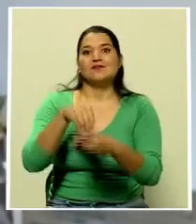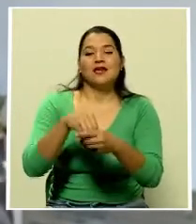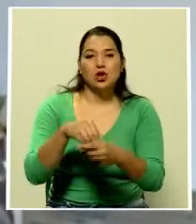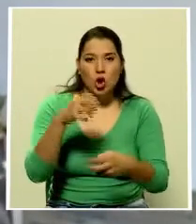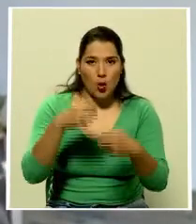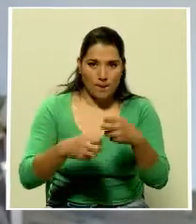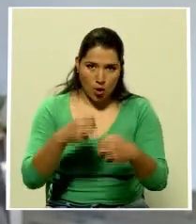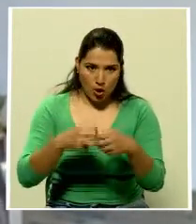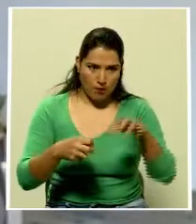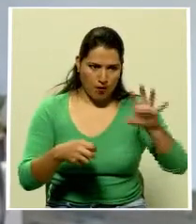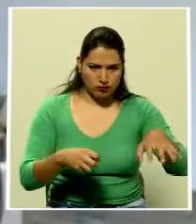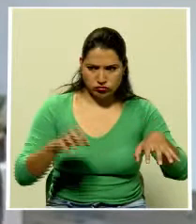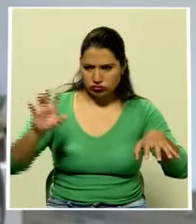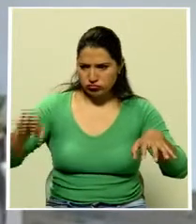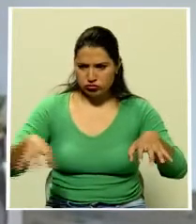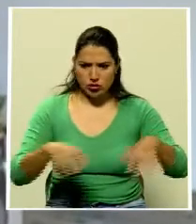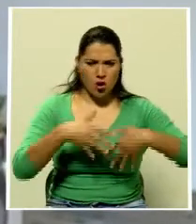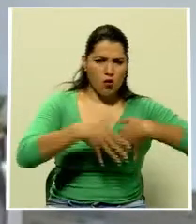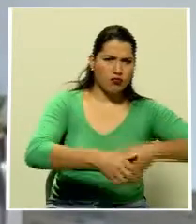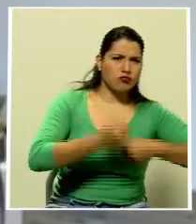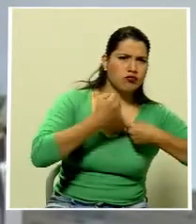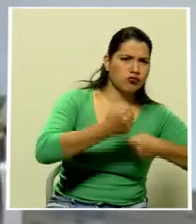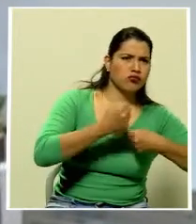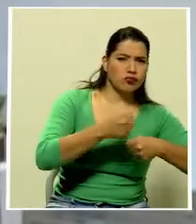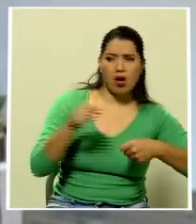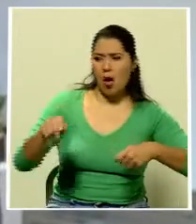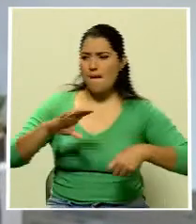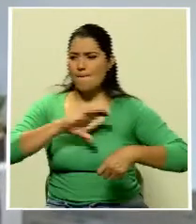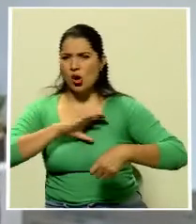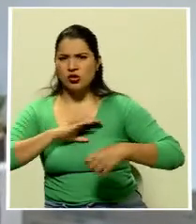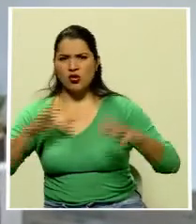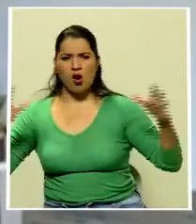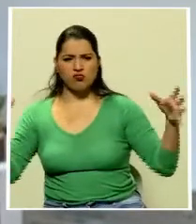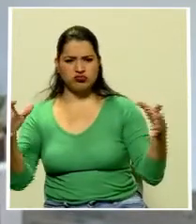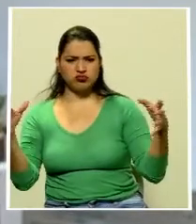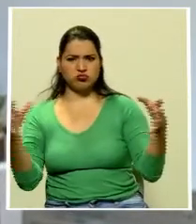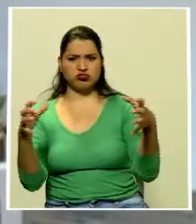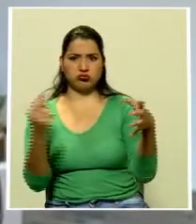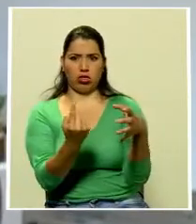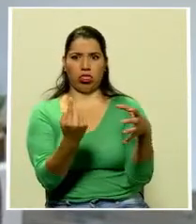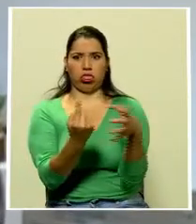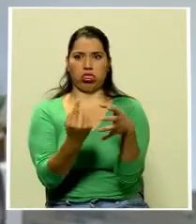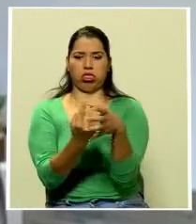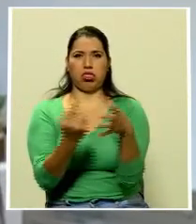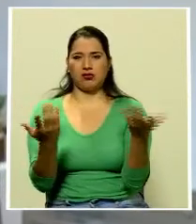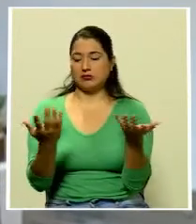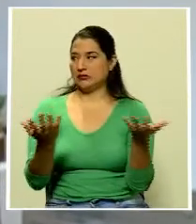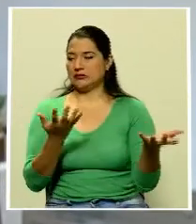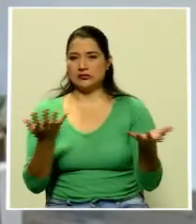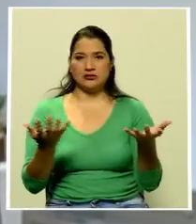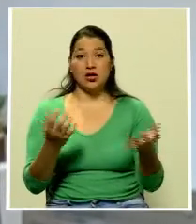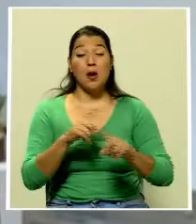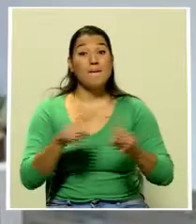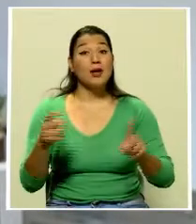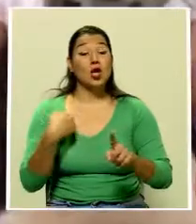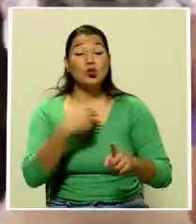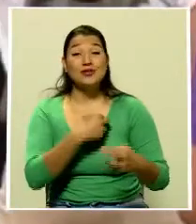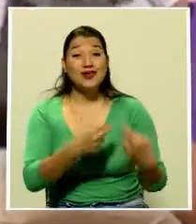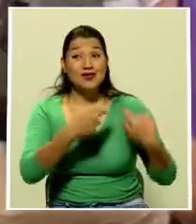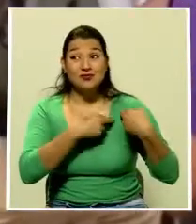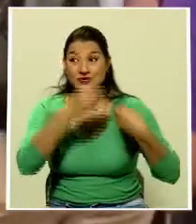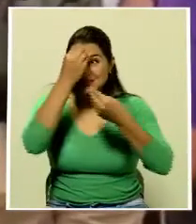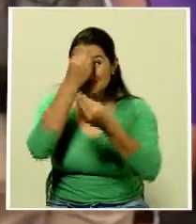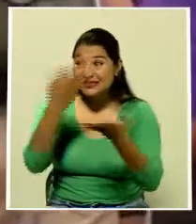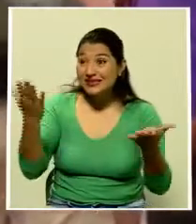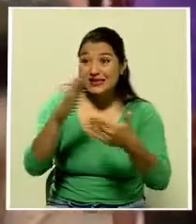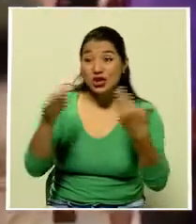entre manifestantes y policías. Y nuestra obligación, nuestra responsabilidad es informar a las personas de lo que está